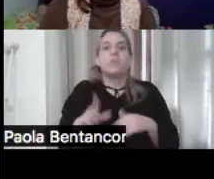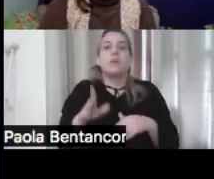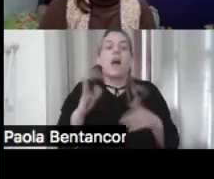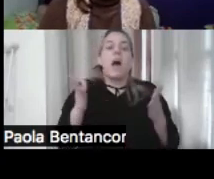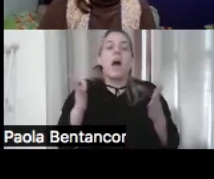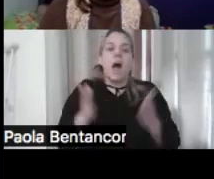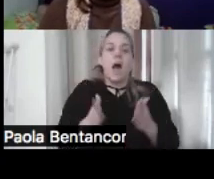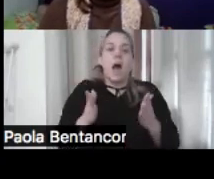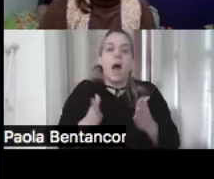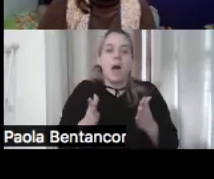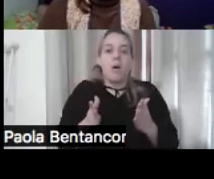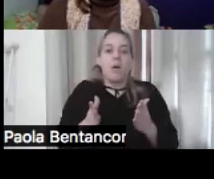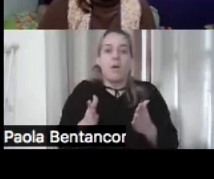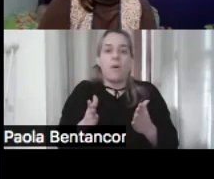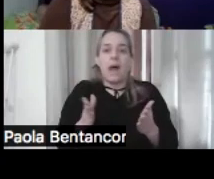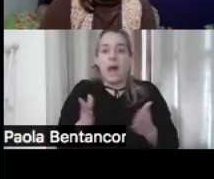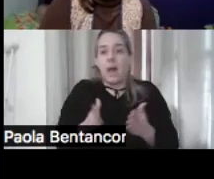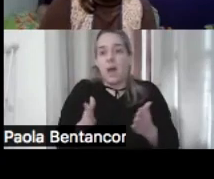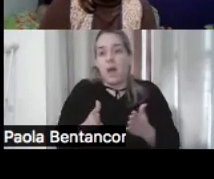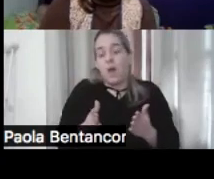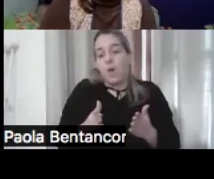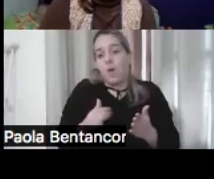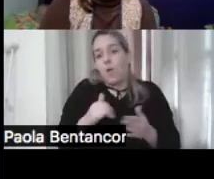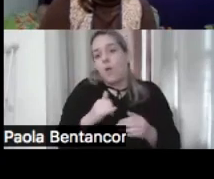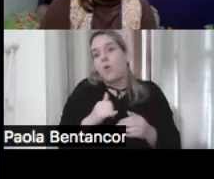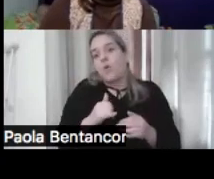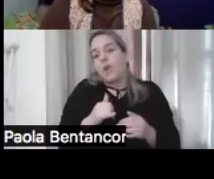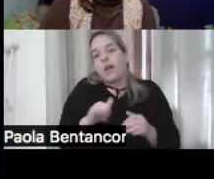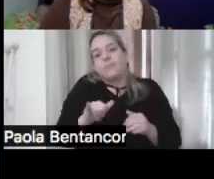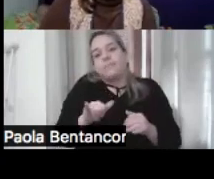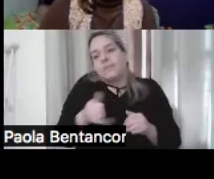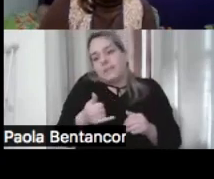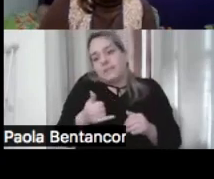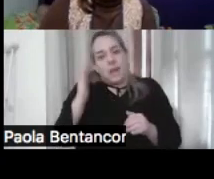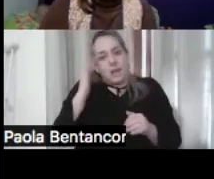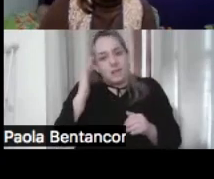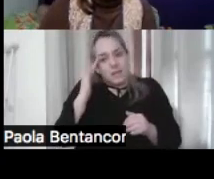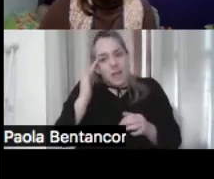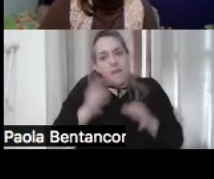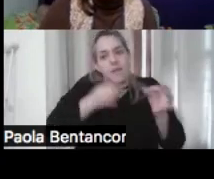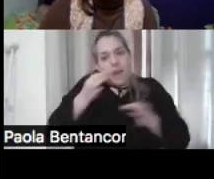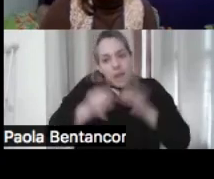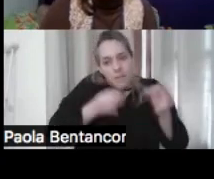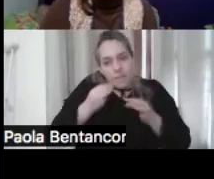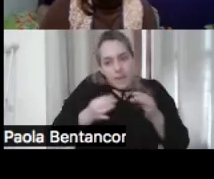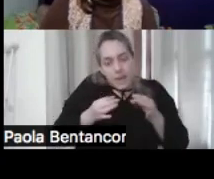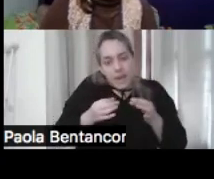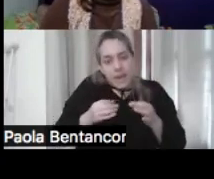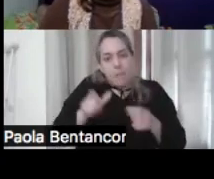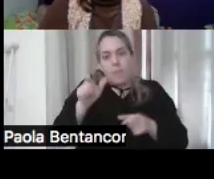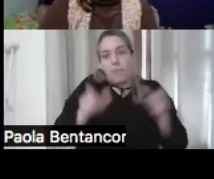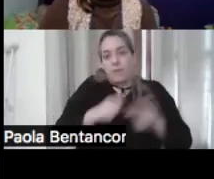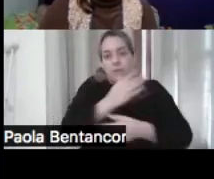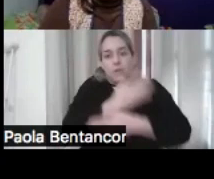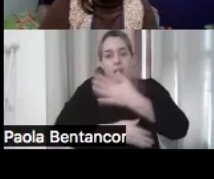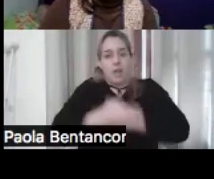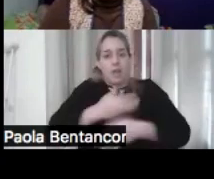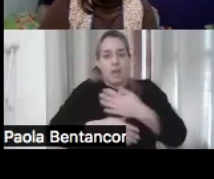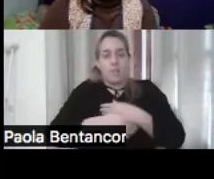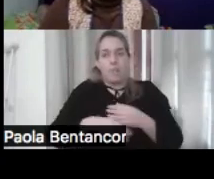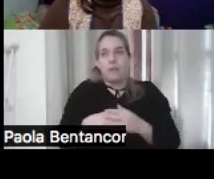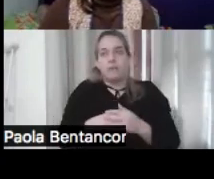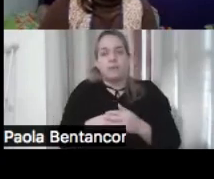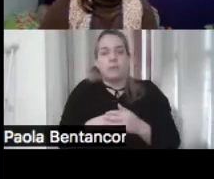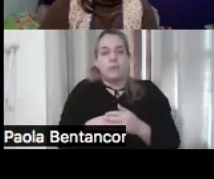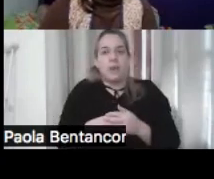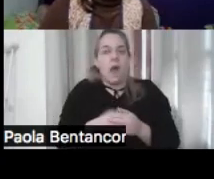con discapacidad no son alienígenas, sino que son personas, seres humanos, y que salvo casos muy puntuales, evaluados por el